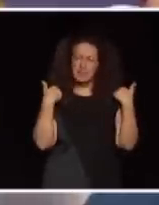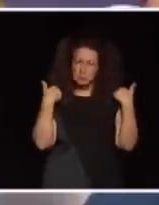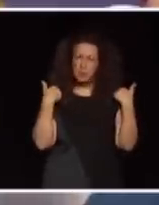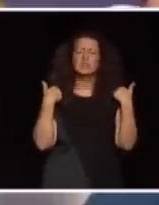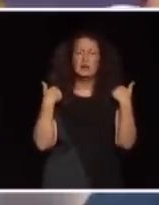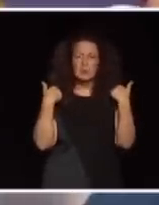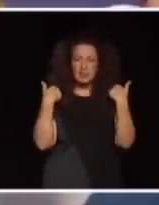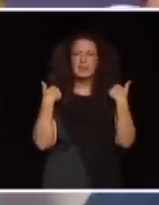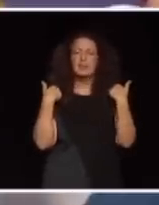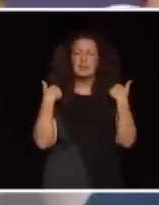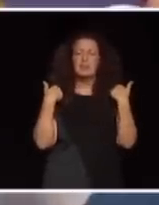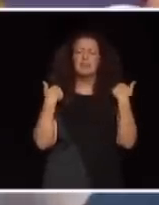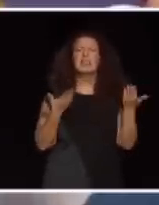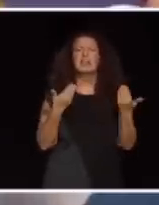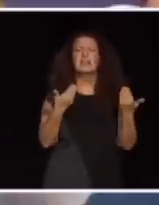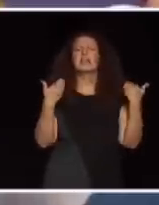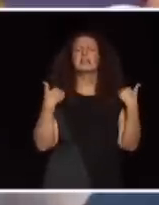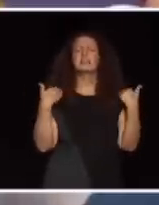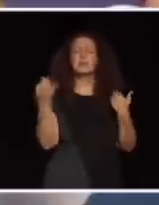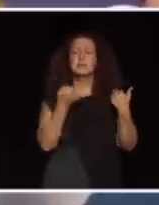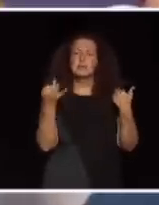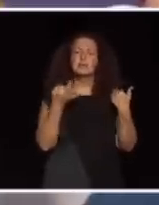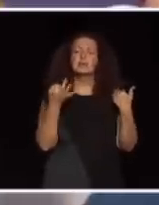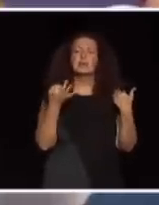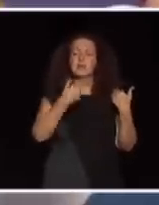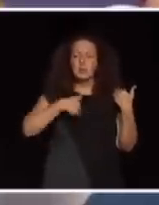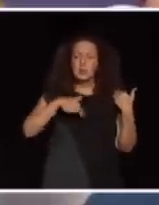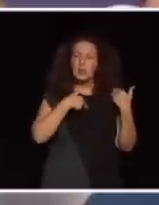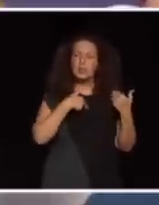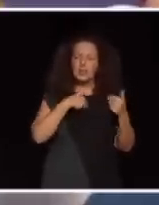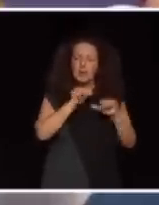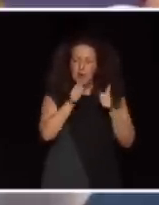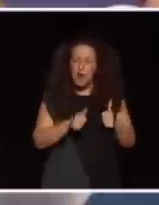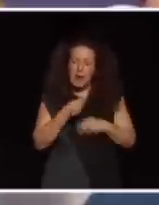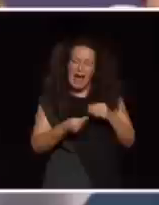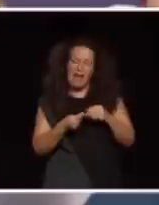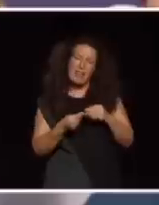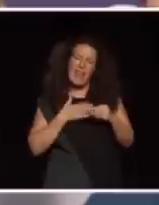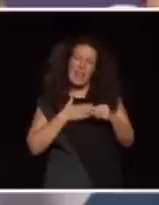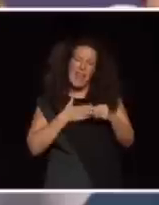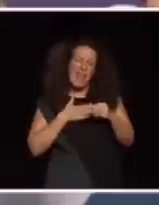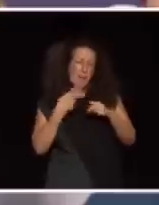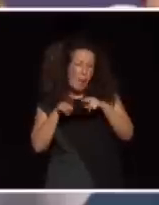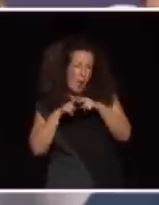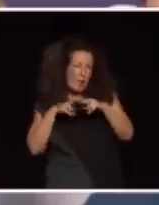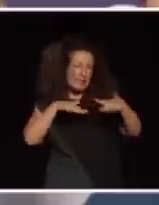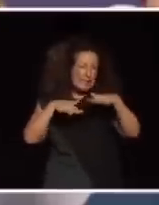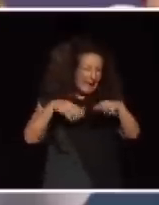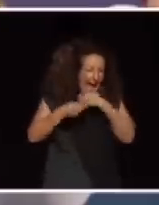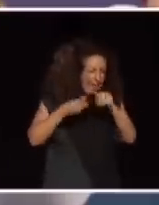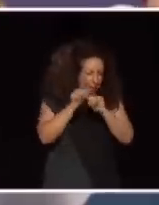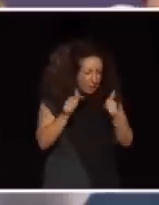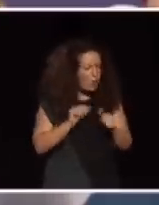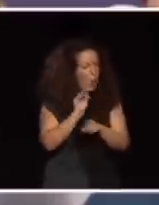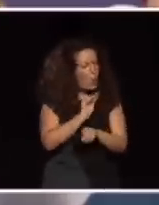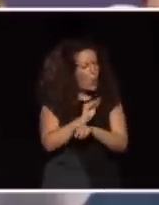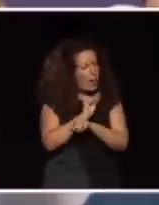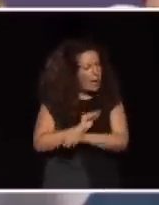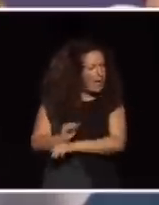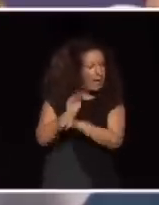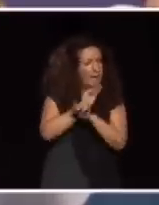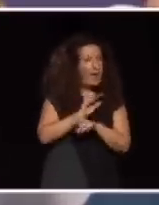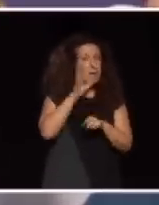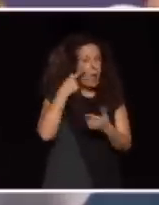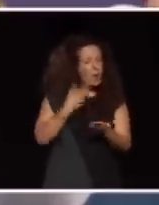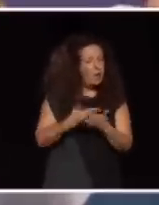enorme. La responsabilidad de cuidar nuestra forma de hacer política, que ha demostrado los mayores éxitos de la